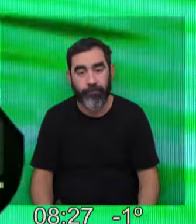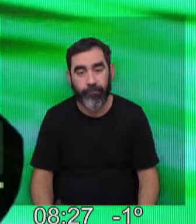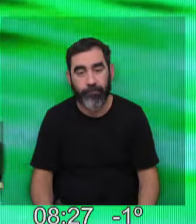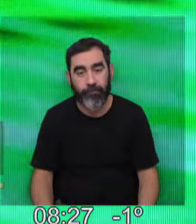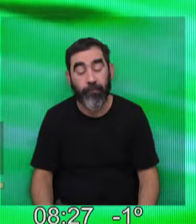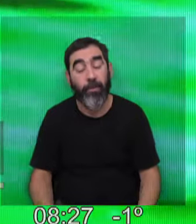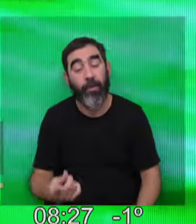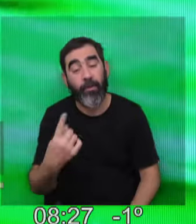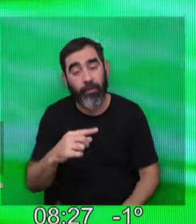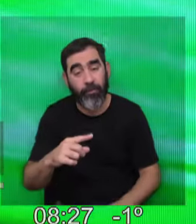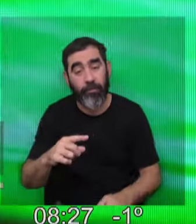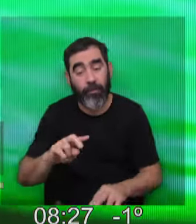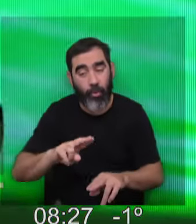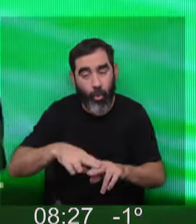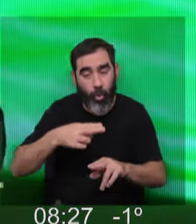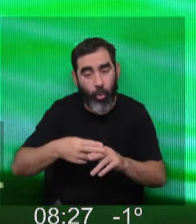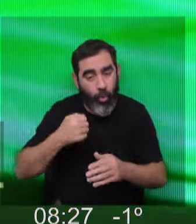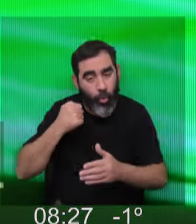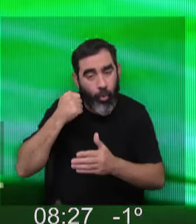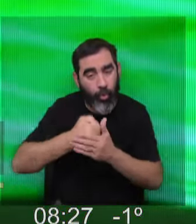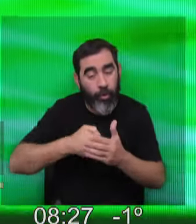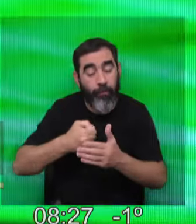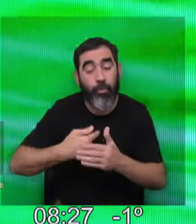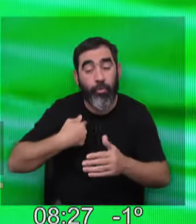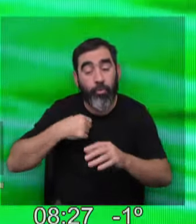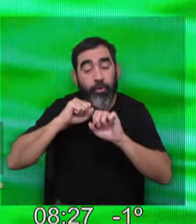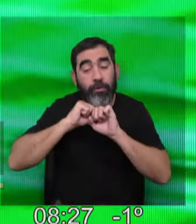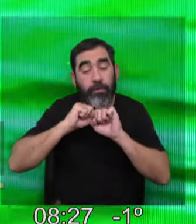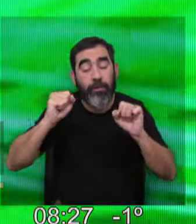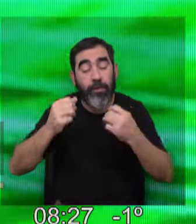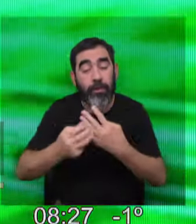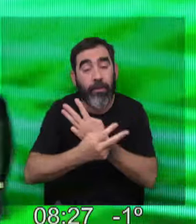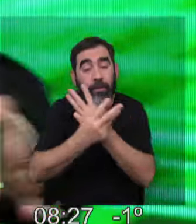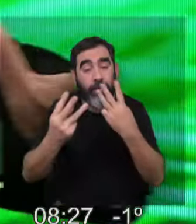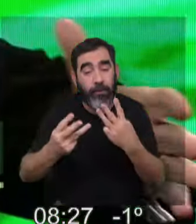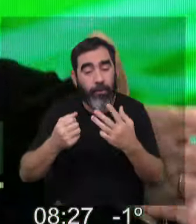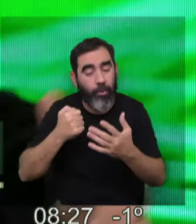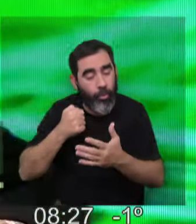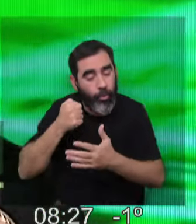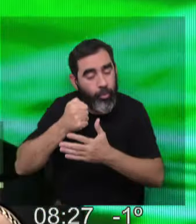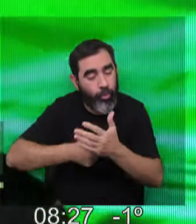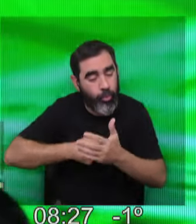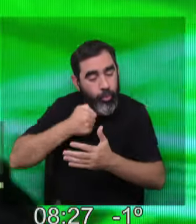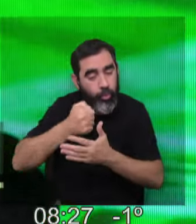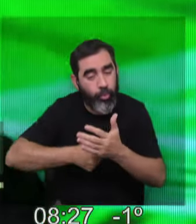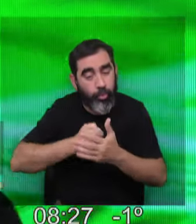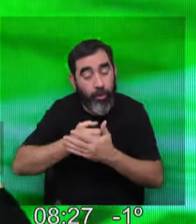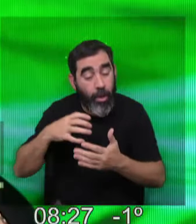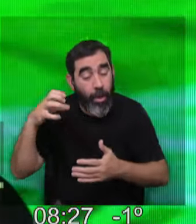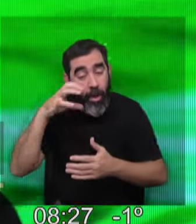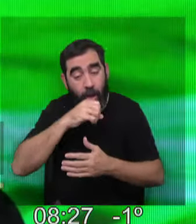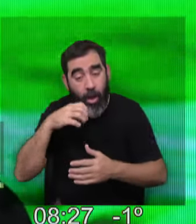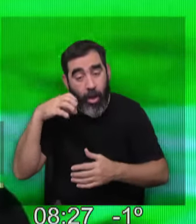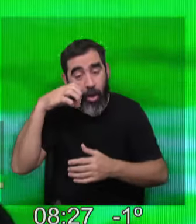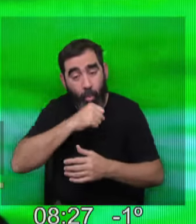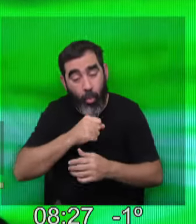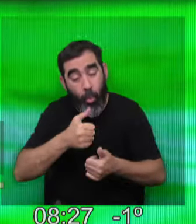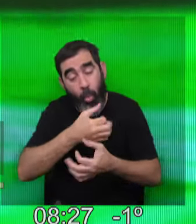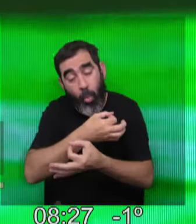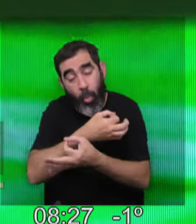ahí tuvimos que remontar, yo estaba en la Secretaría General, y remontamos y aguantamos, creo que